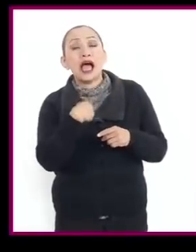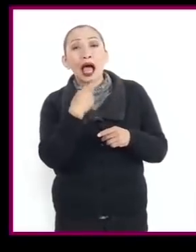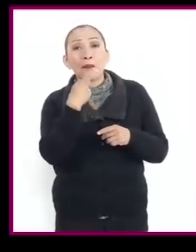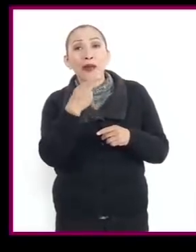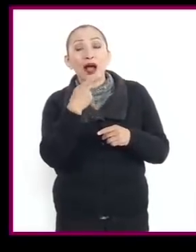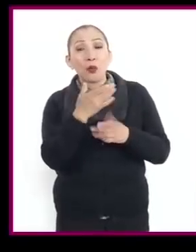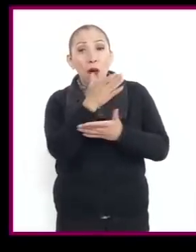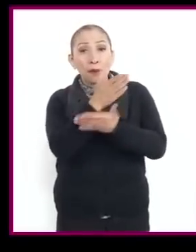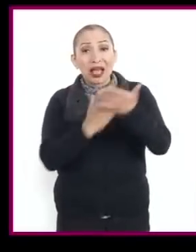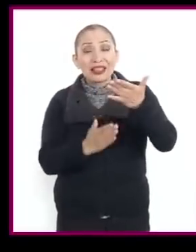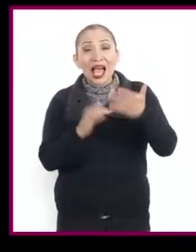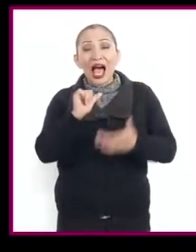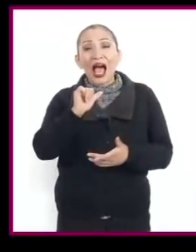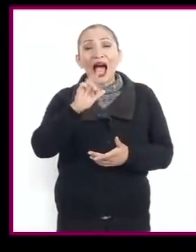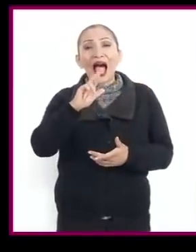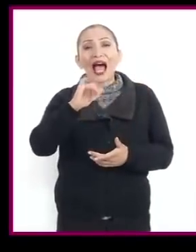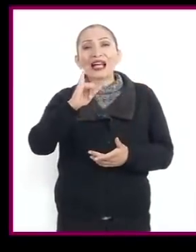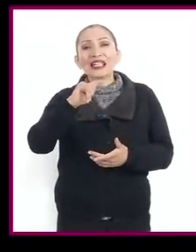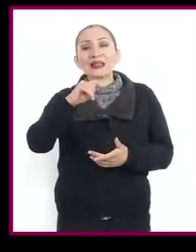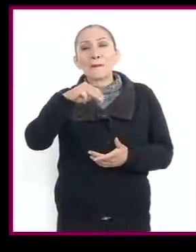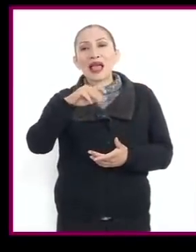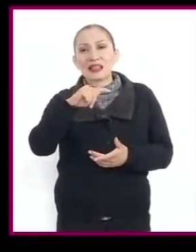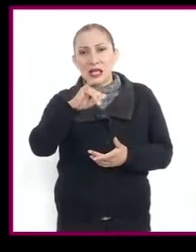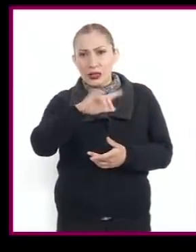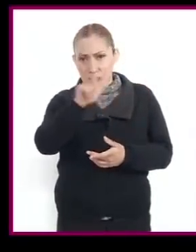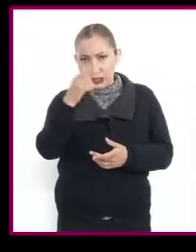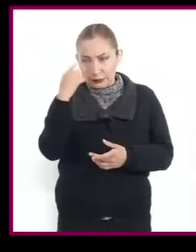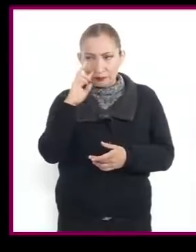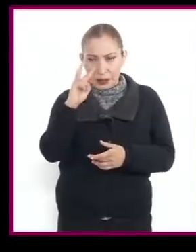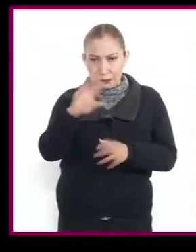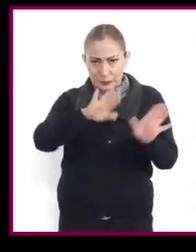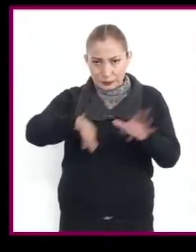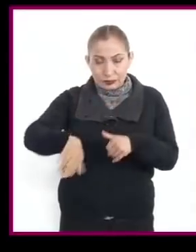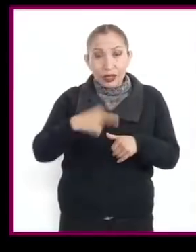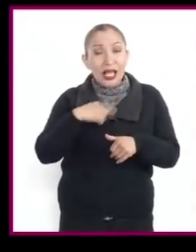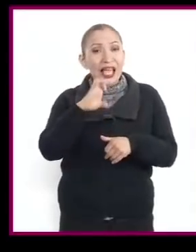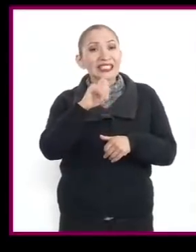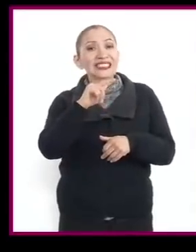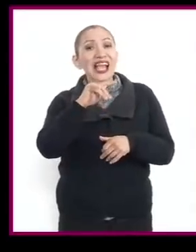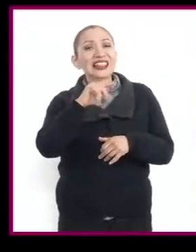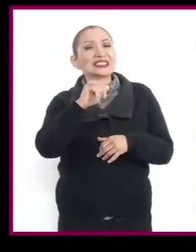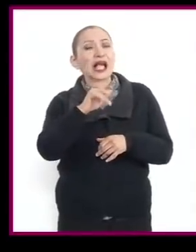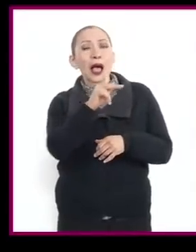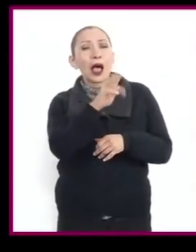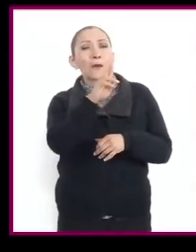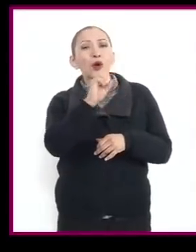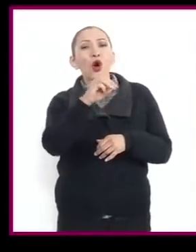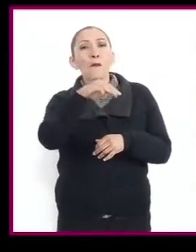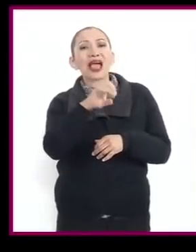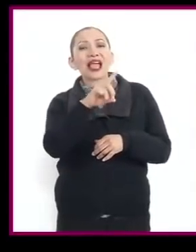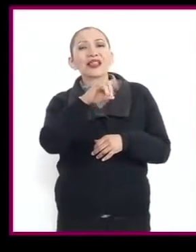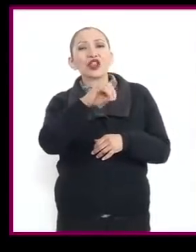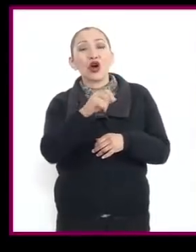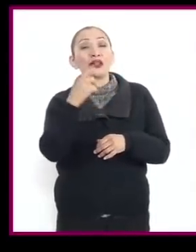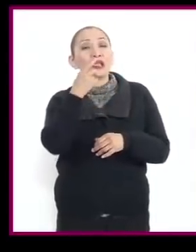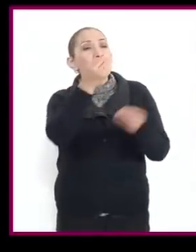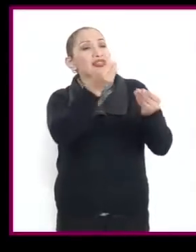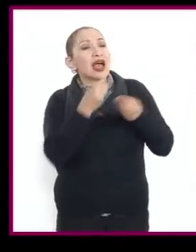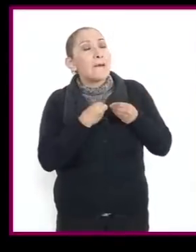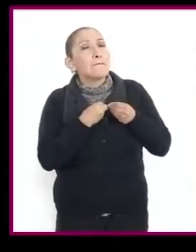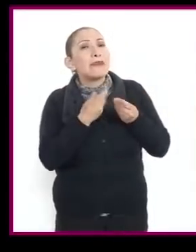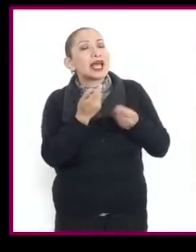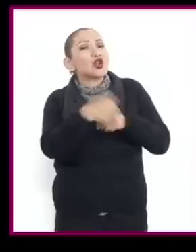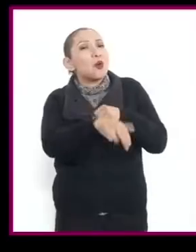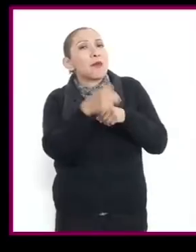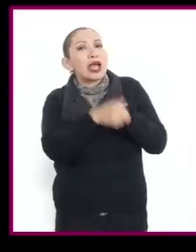la media aritmética, la cual revisaremos en breve. Pero en estadística, promedio significa dame el